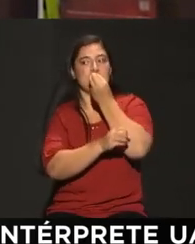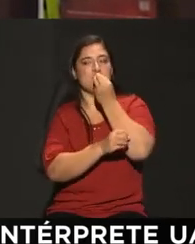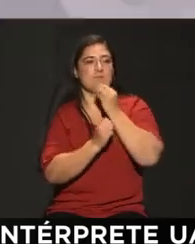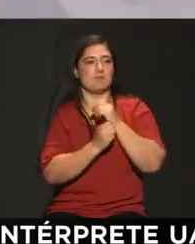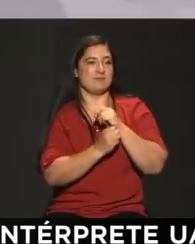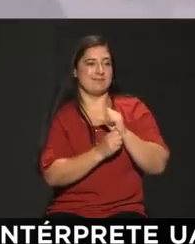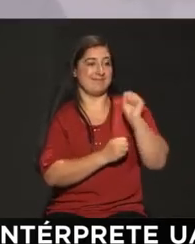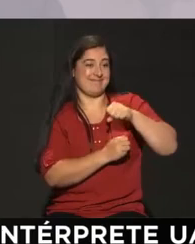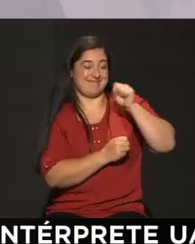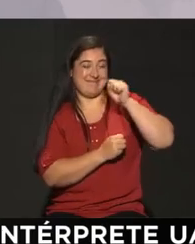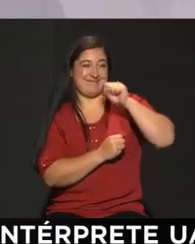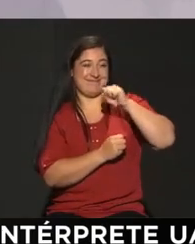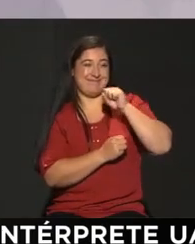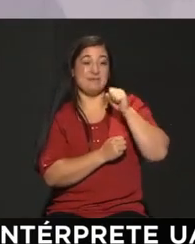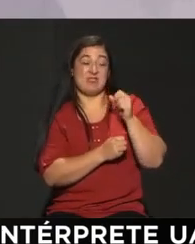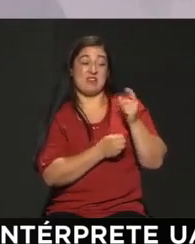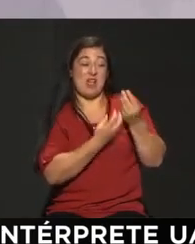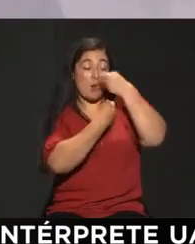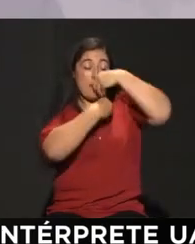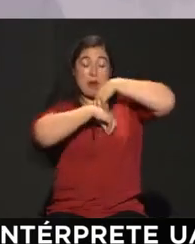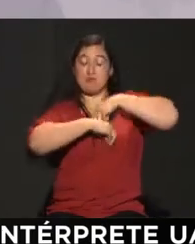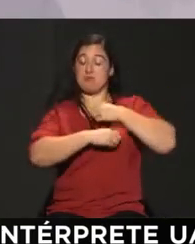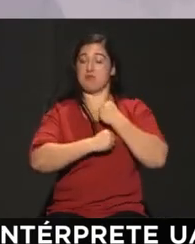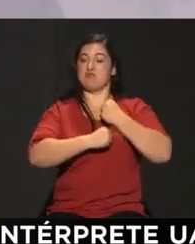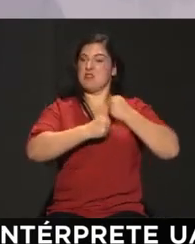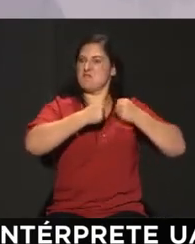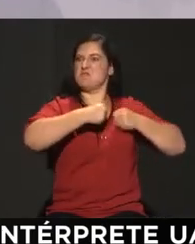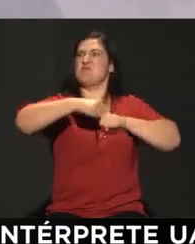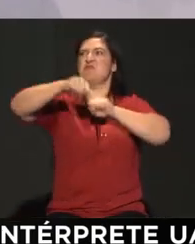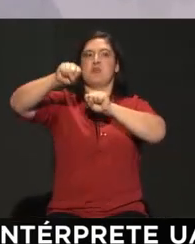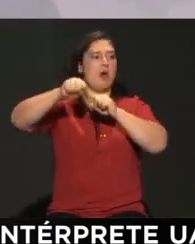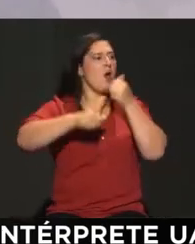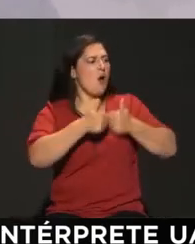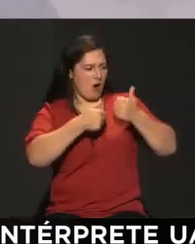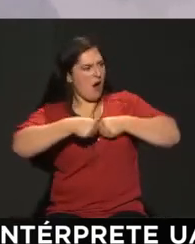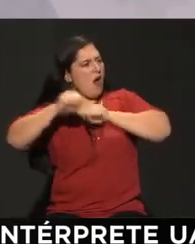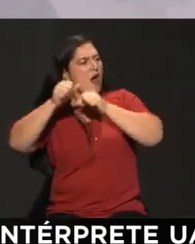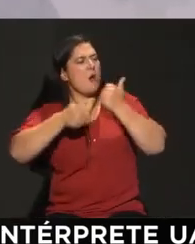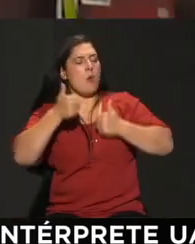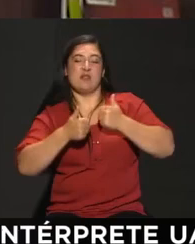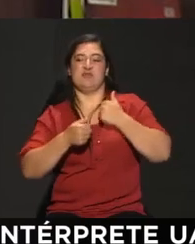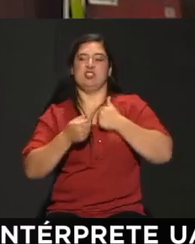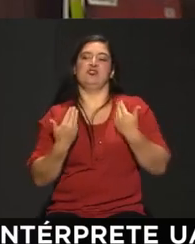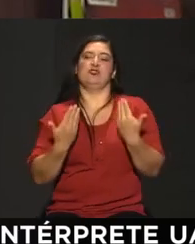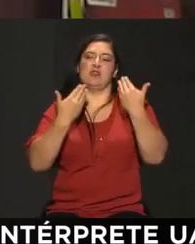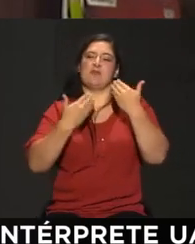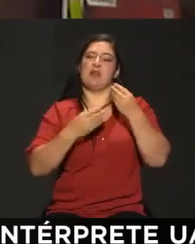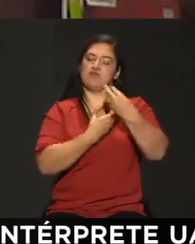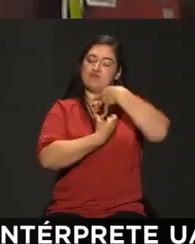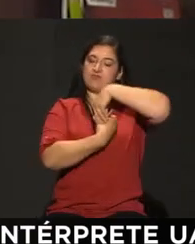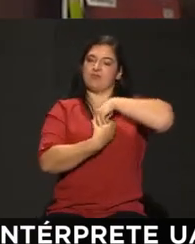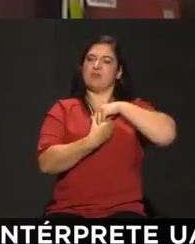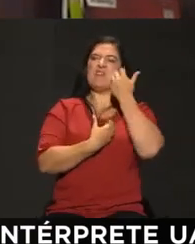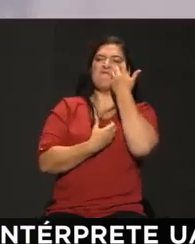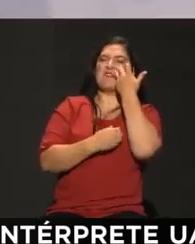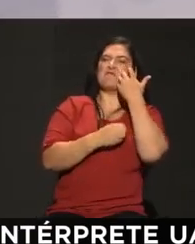te da superpoderes. Sí, ¿qué poderes me da? Ay, mijita, se le ayuda a subir las defensas. Porque tiene mucho hierro y